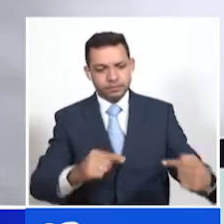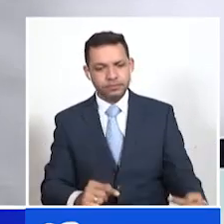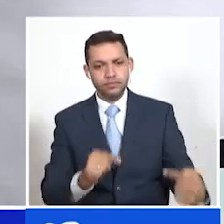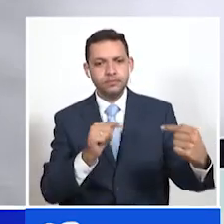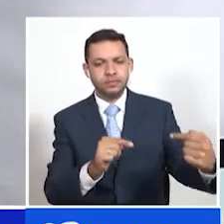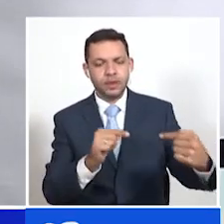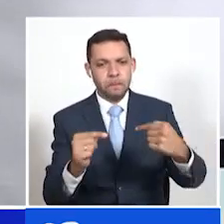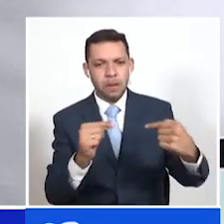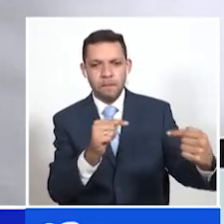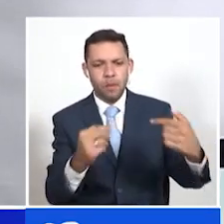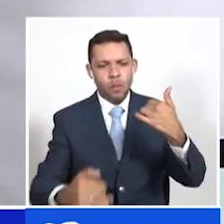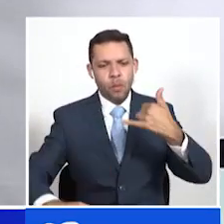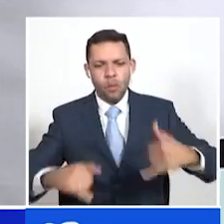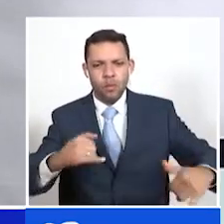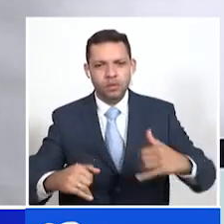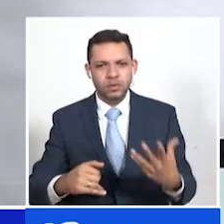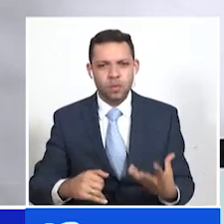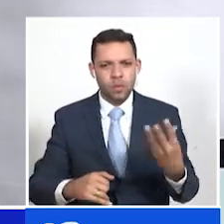Chicó